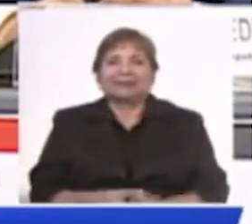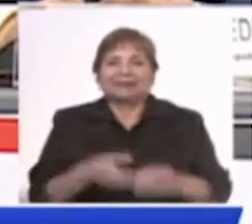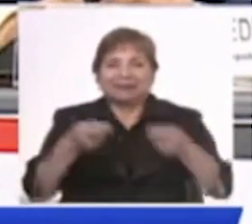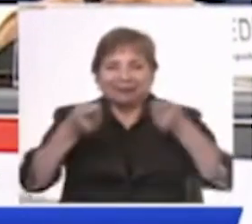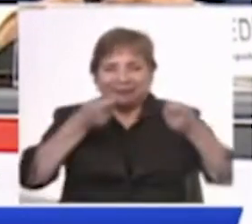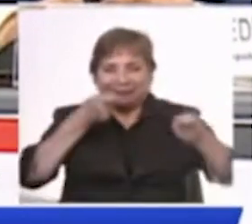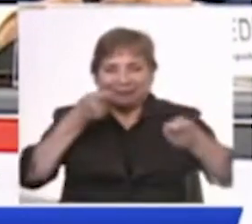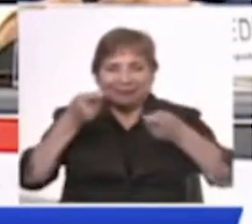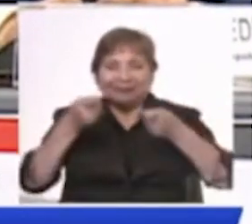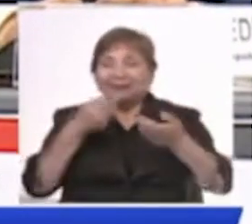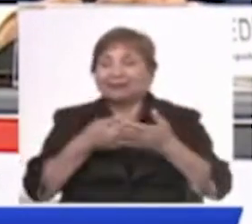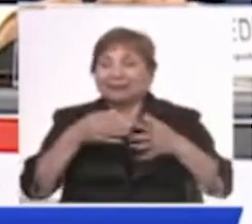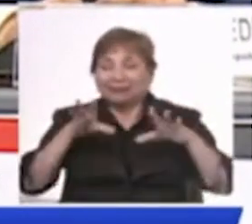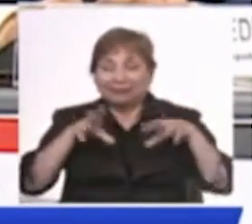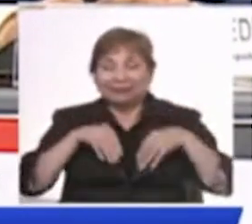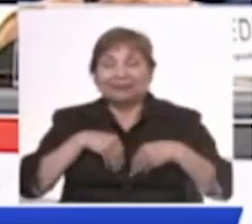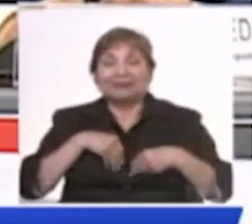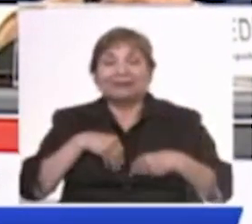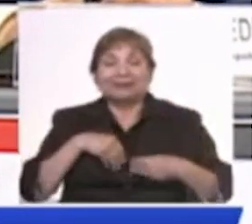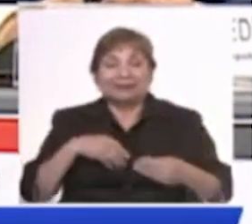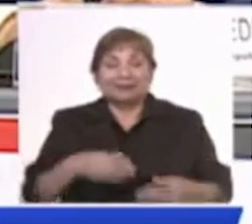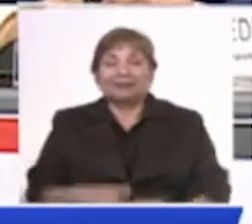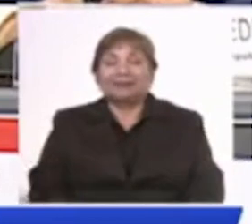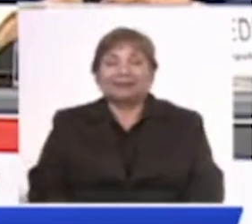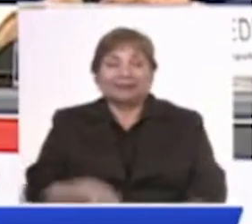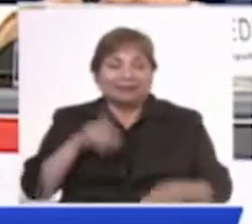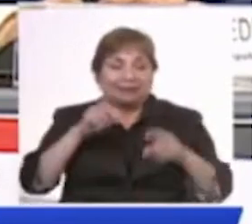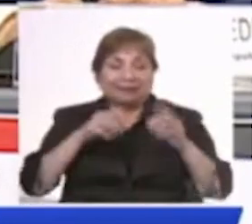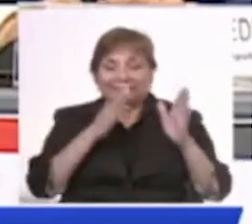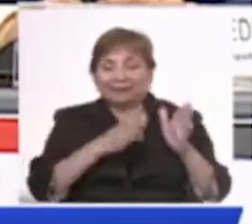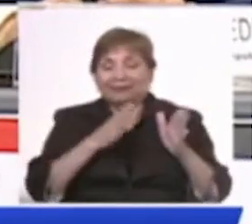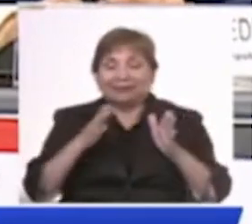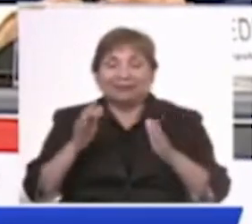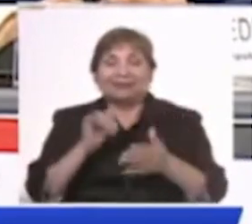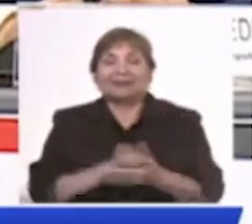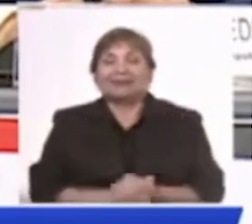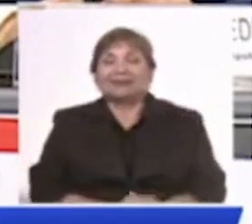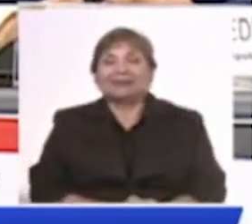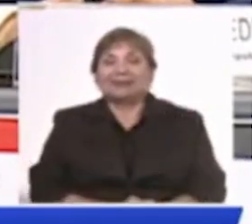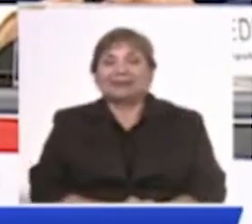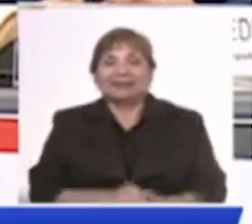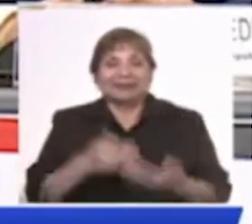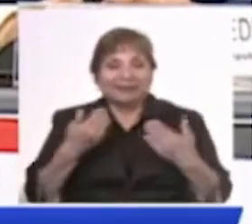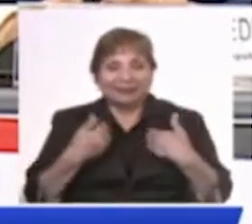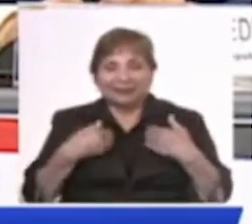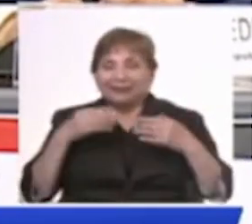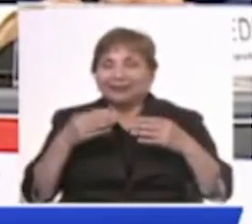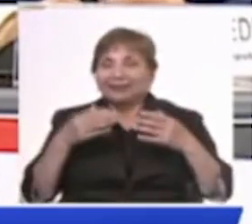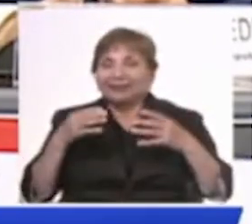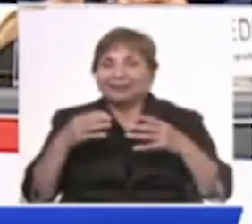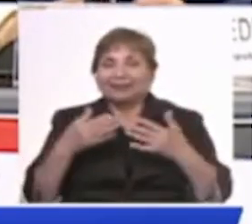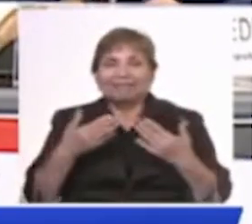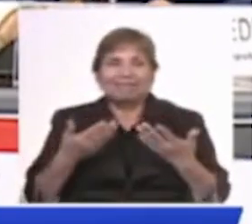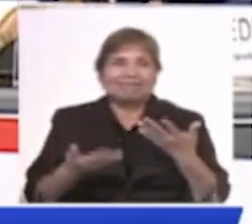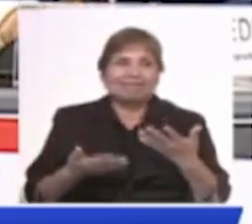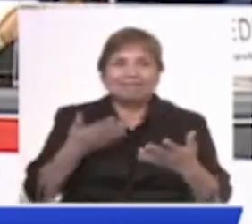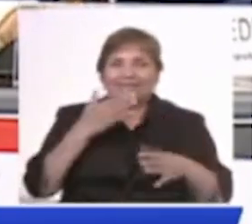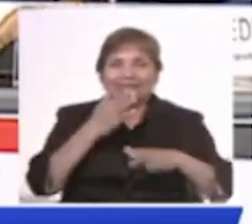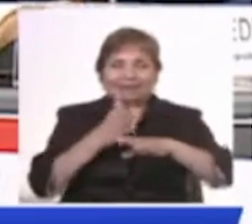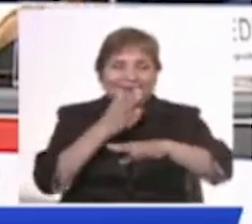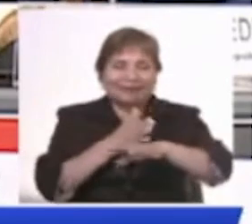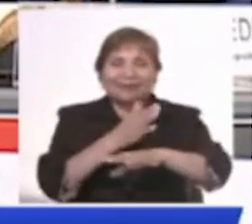control, hemos adoptado algunas medidas que tienden a